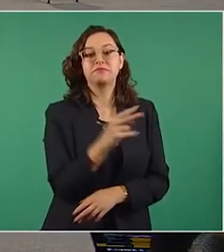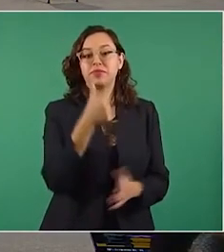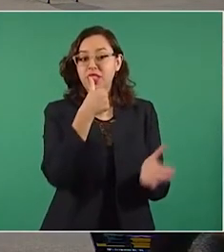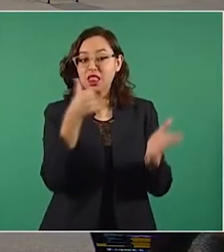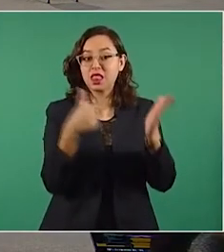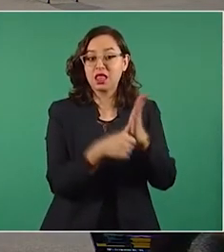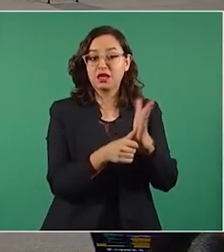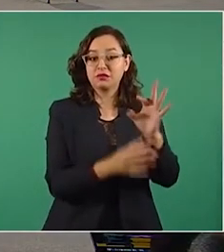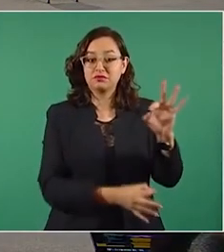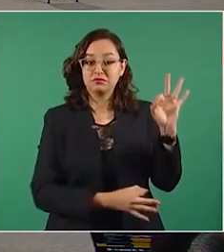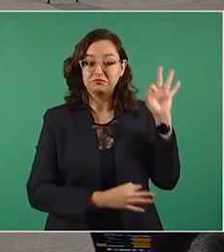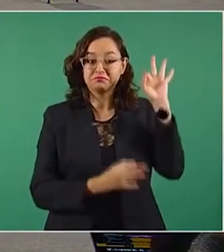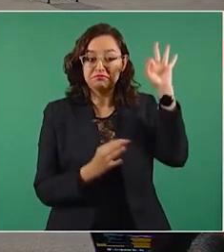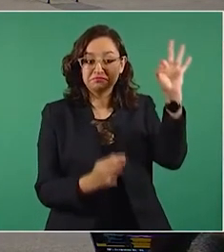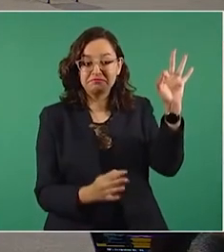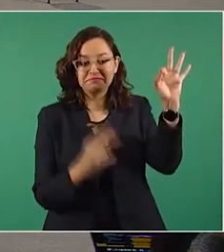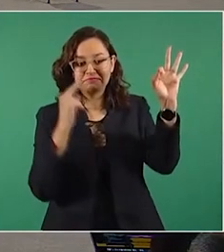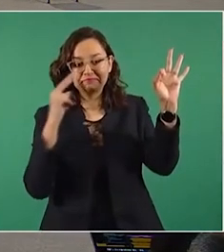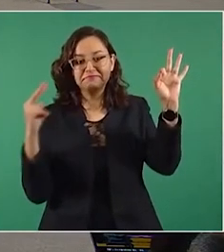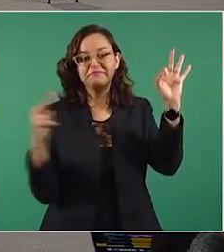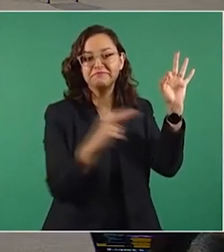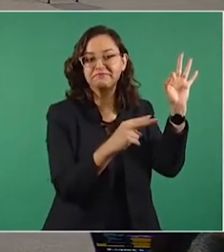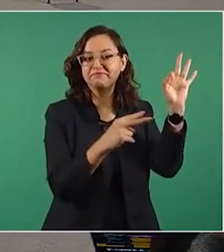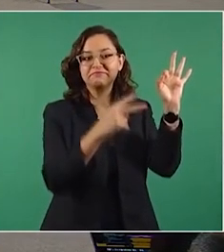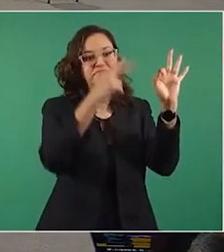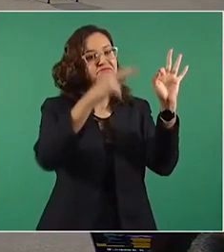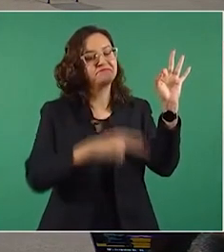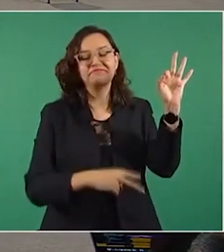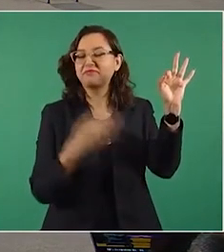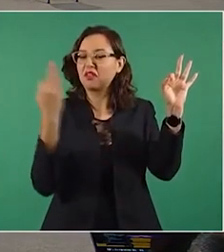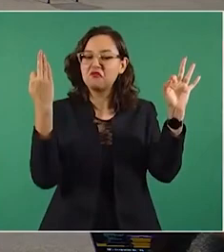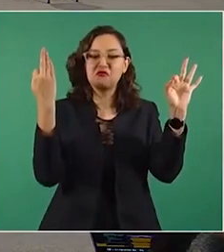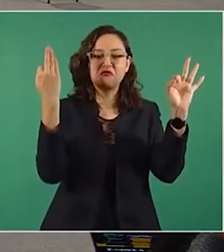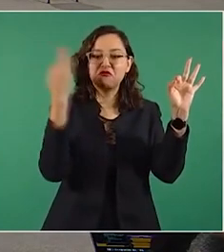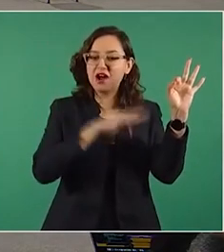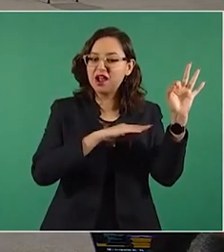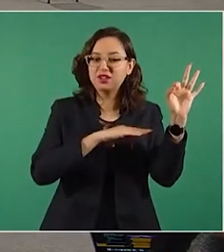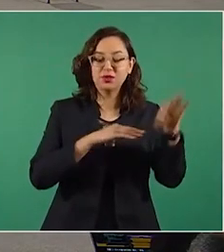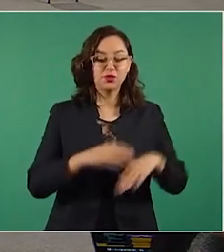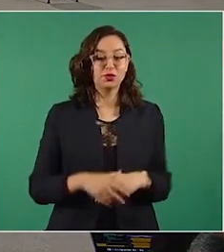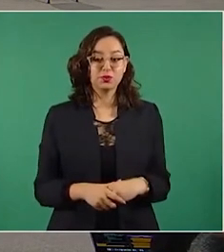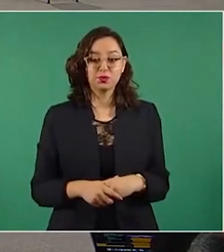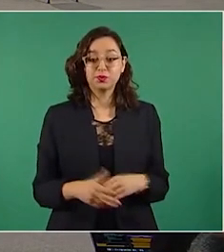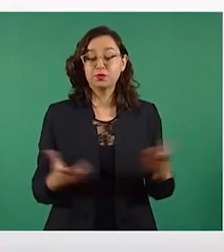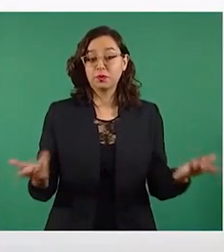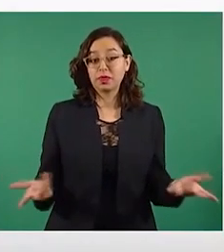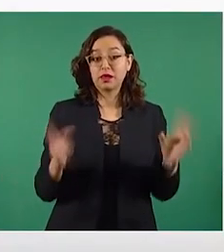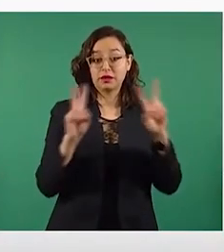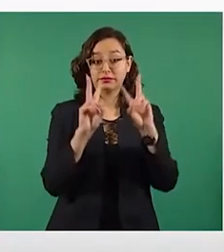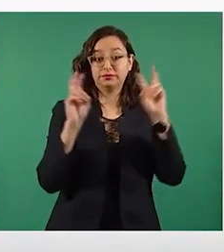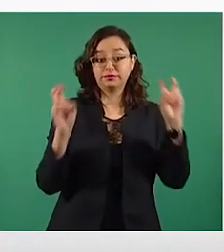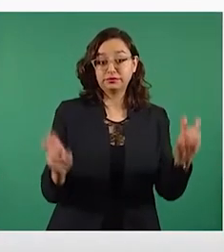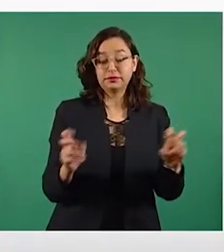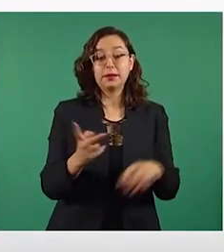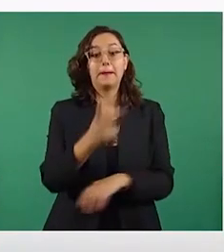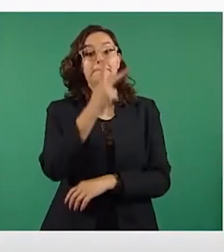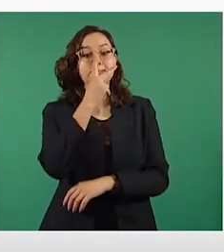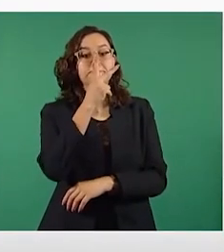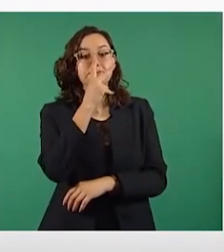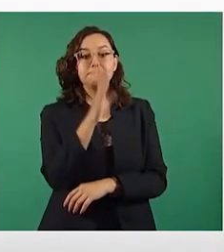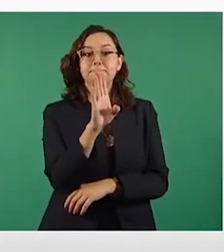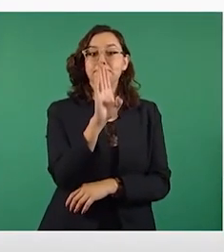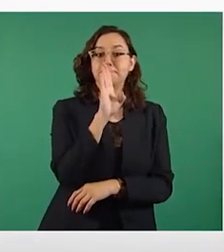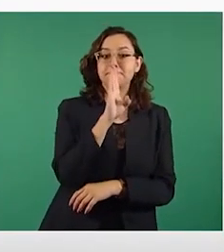carta compromiso, obviamente falsa. La nota describe la supuesta carta en la que señala que los padres de